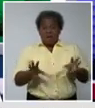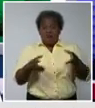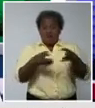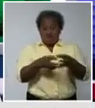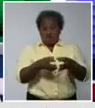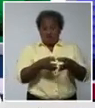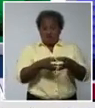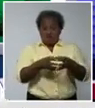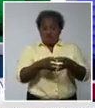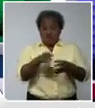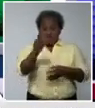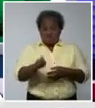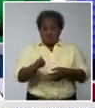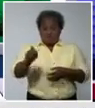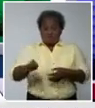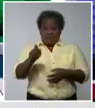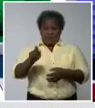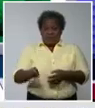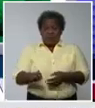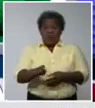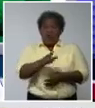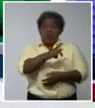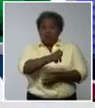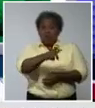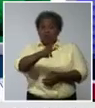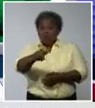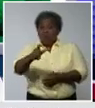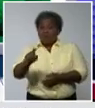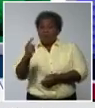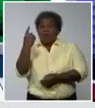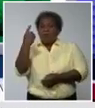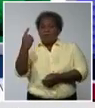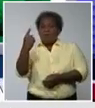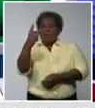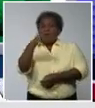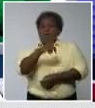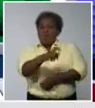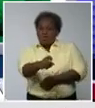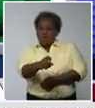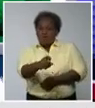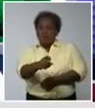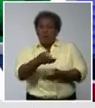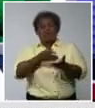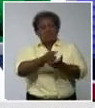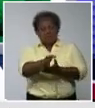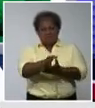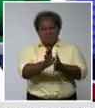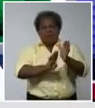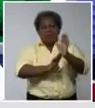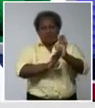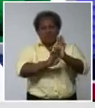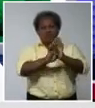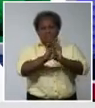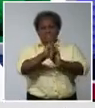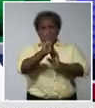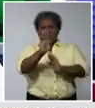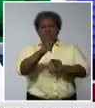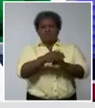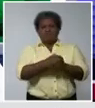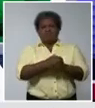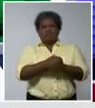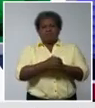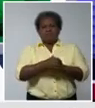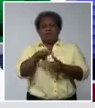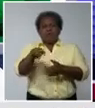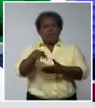personas se le ha administrado la primera dosis y se sigue avanzando con los sitios que se han